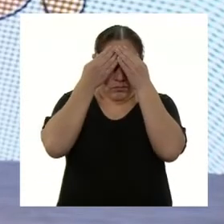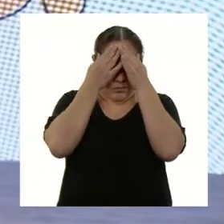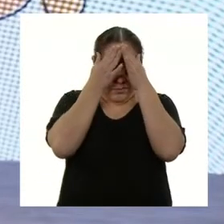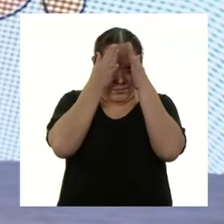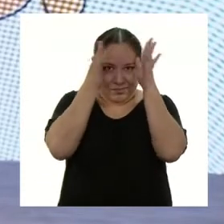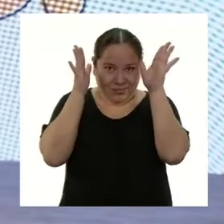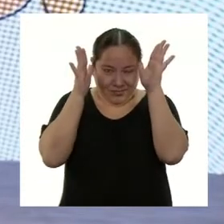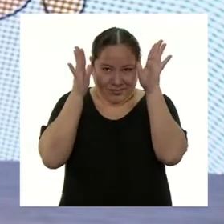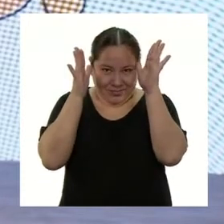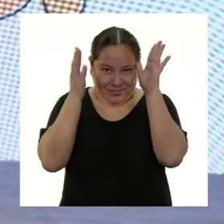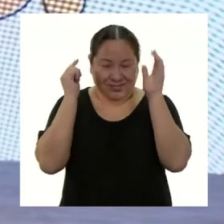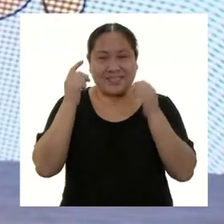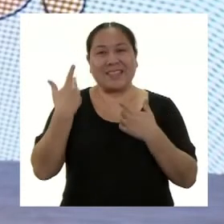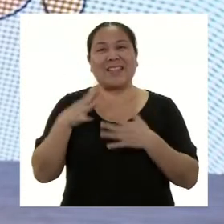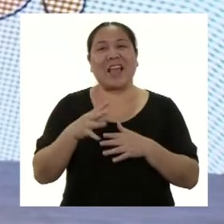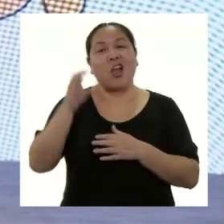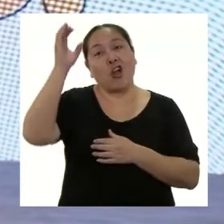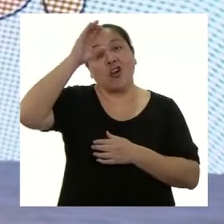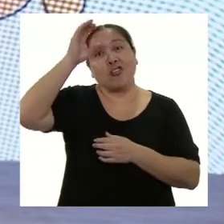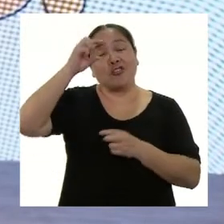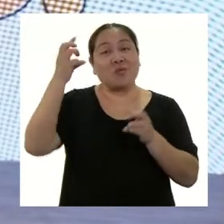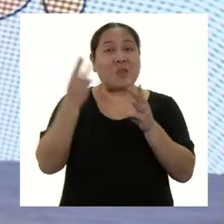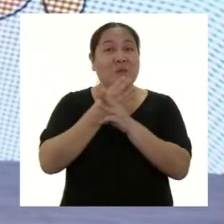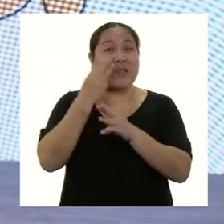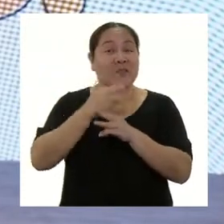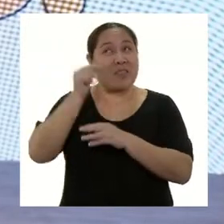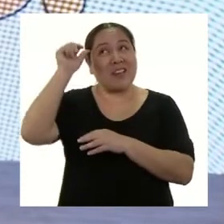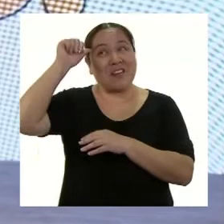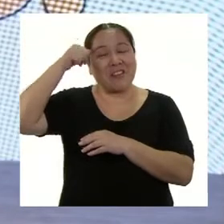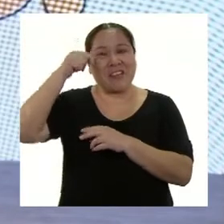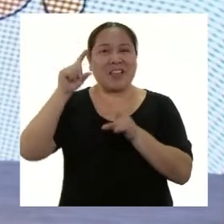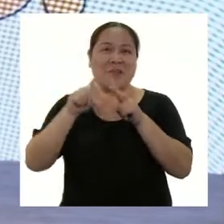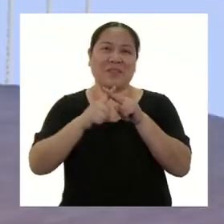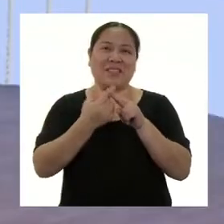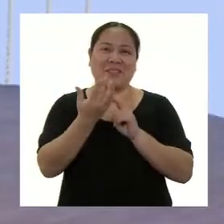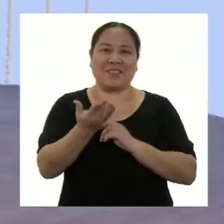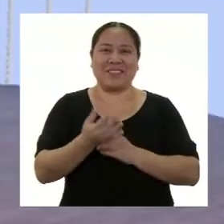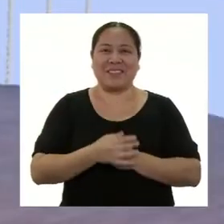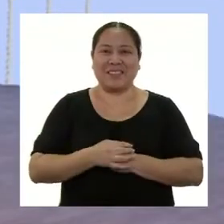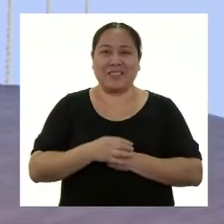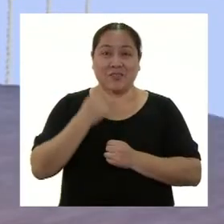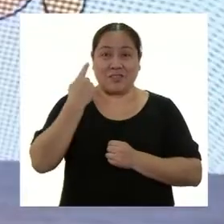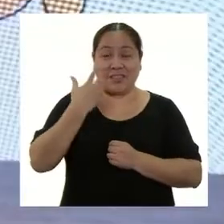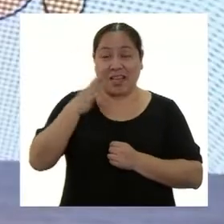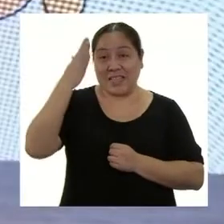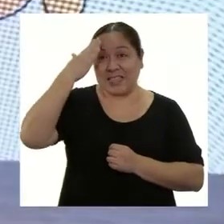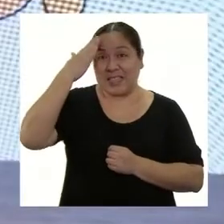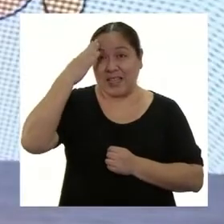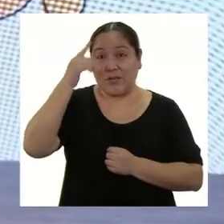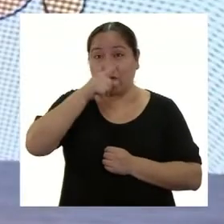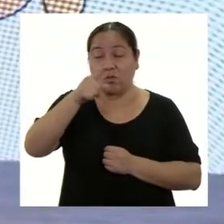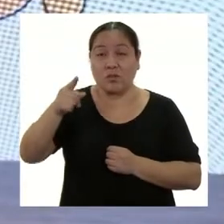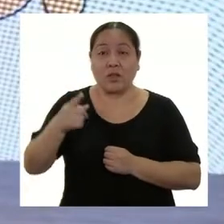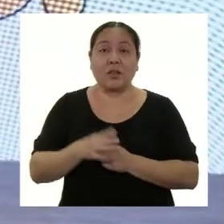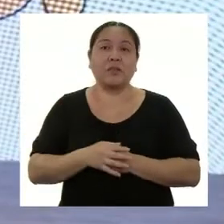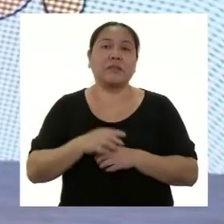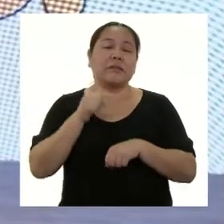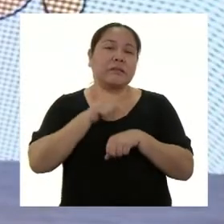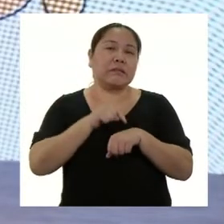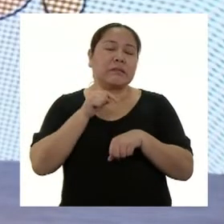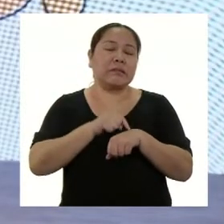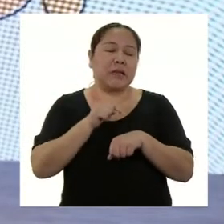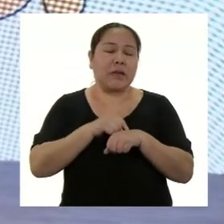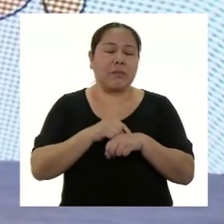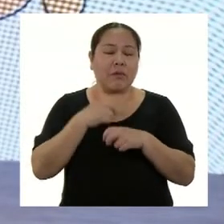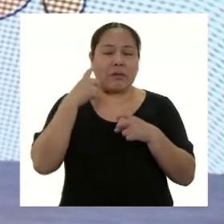sentidos, tengamos listos nuestros conocimientos matemáticos y comencemos. Como saben todos, estamos atravesando momentos